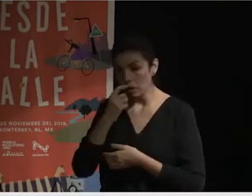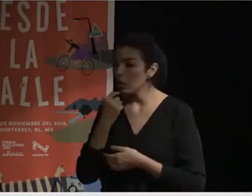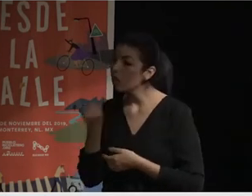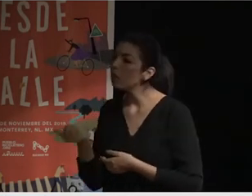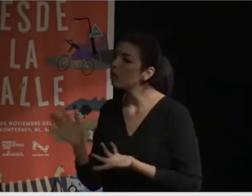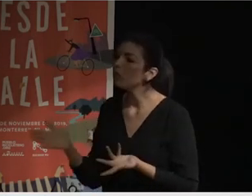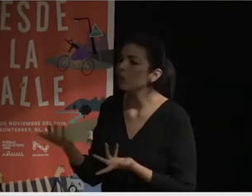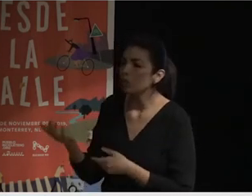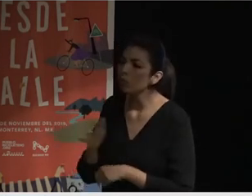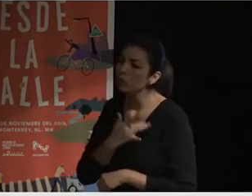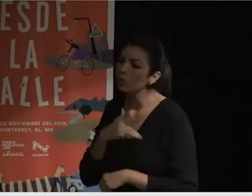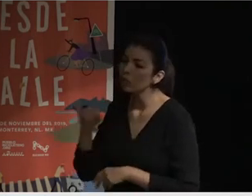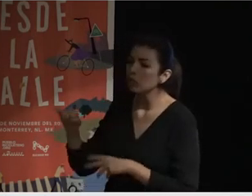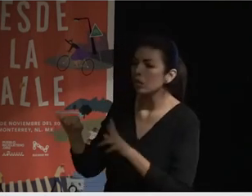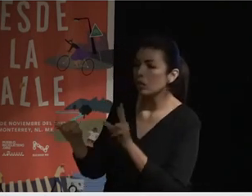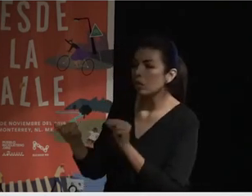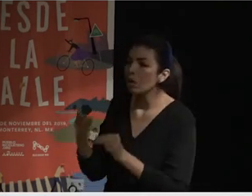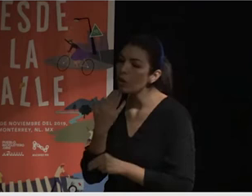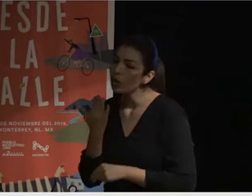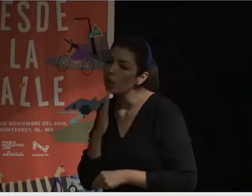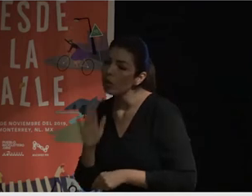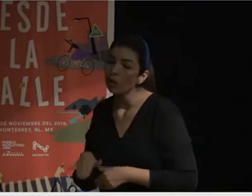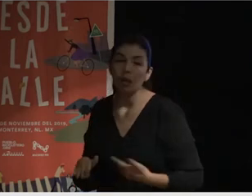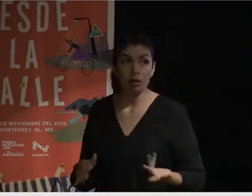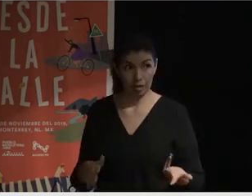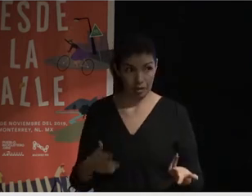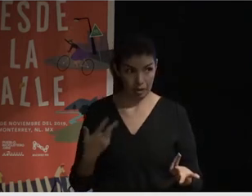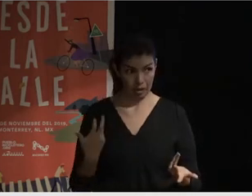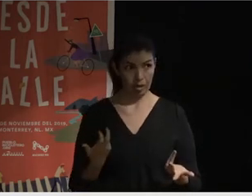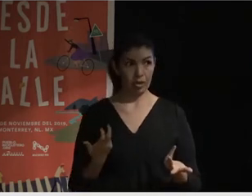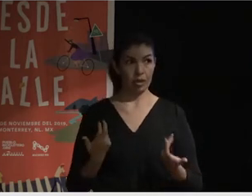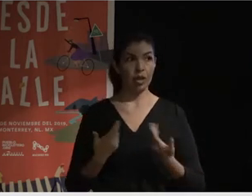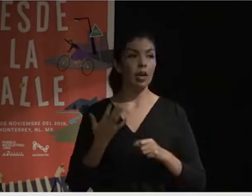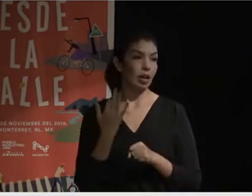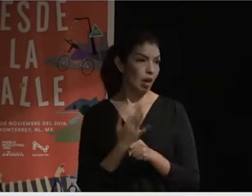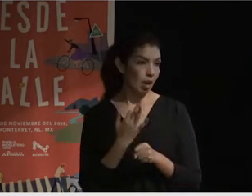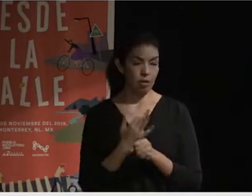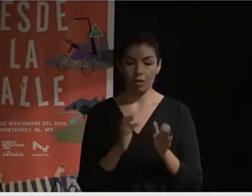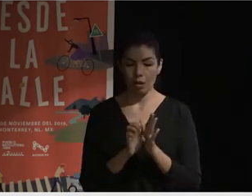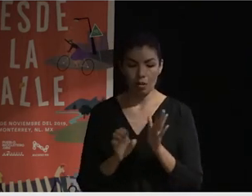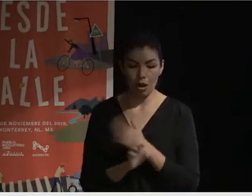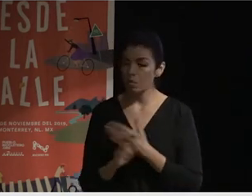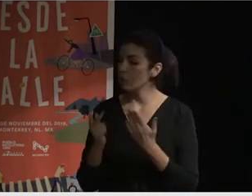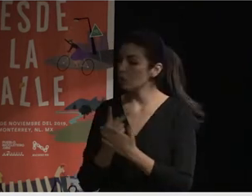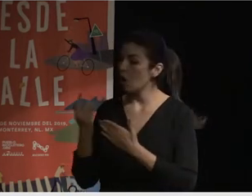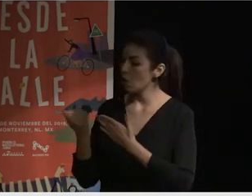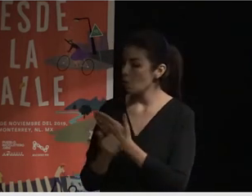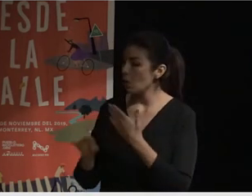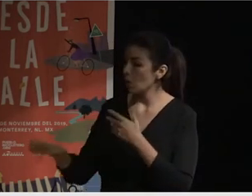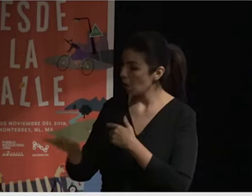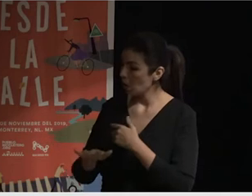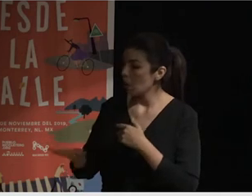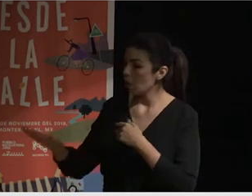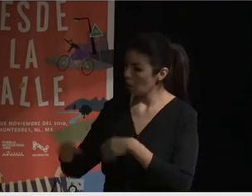día, desgraciadamente, los proyectos que llegan a estas zonas, el dinero no se queda en los vecinos de ese lugar. Pero a lo